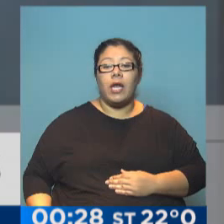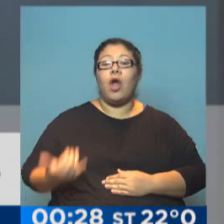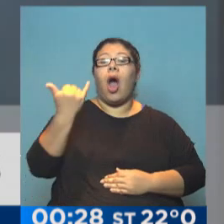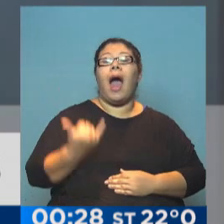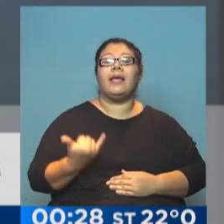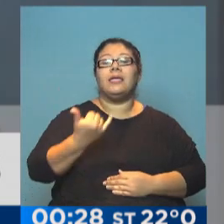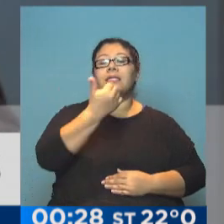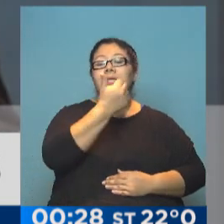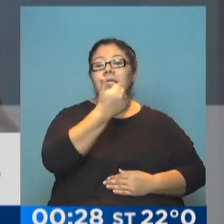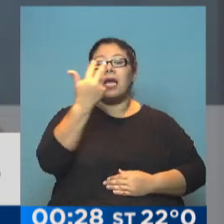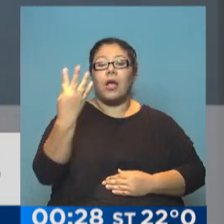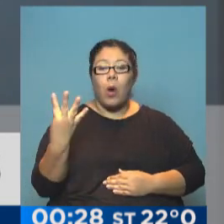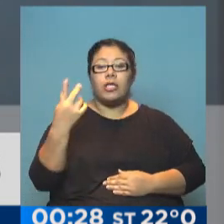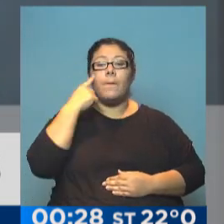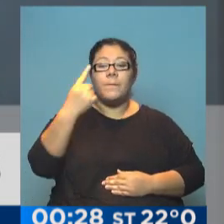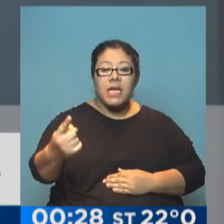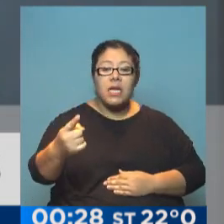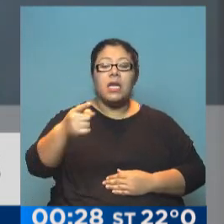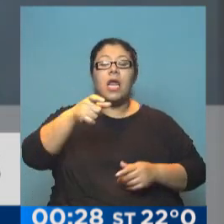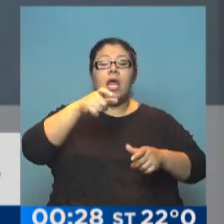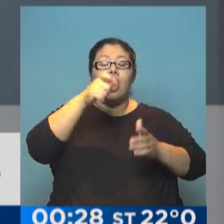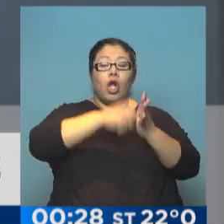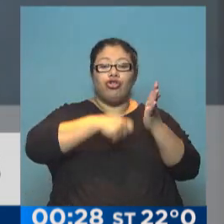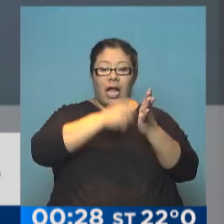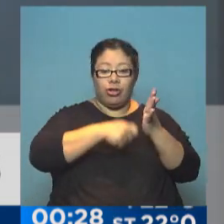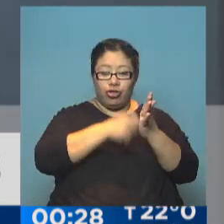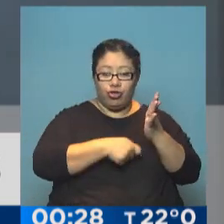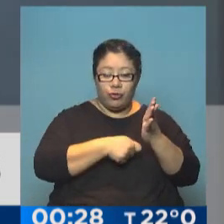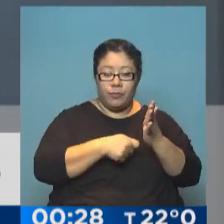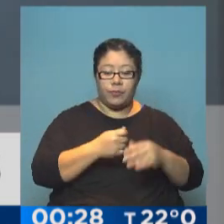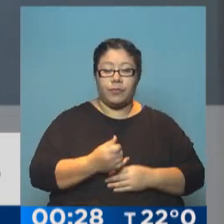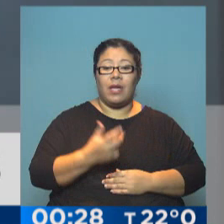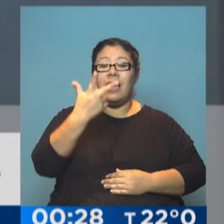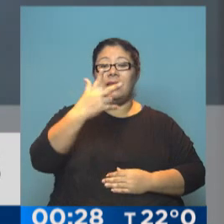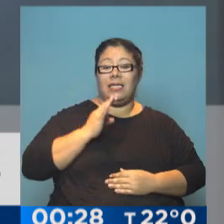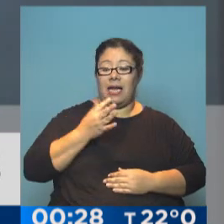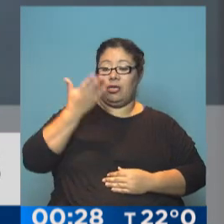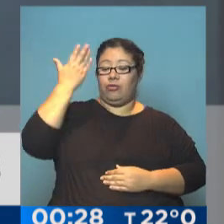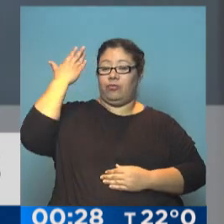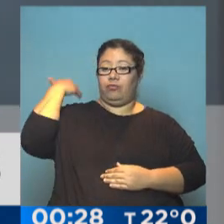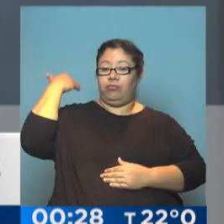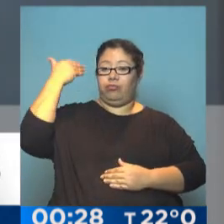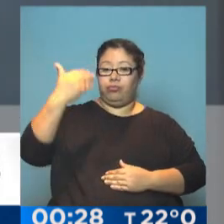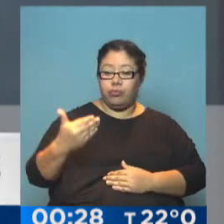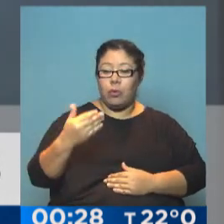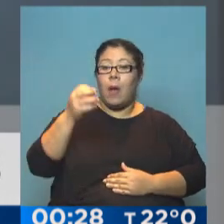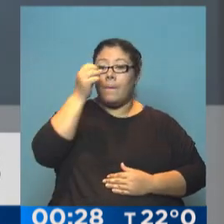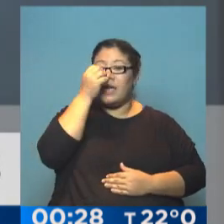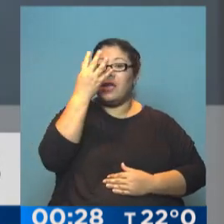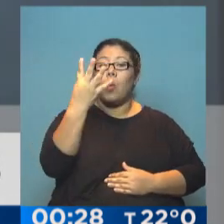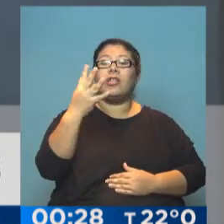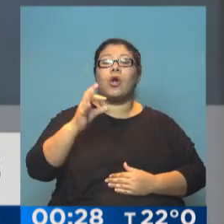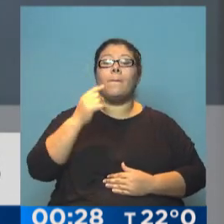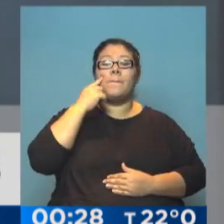contratos y en los últimos 3 años se han incorporado alrededor de 24.000 dentro de ese